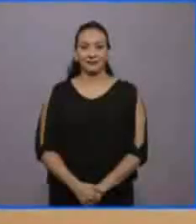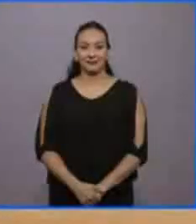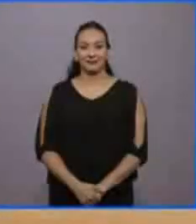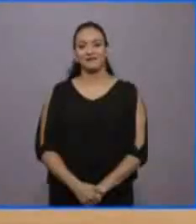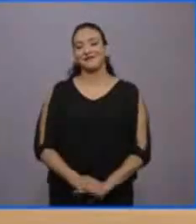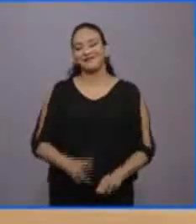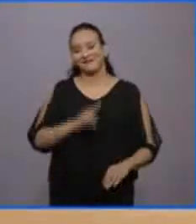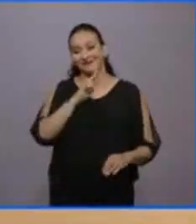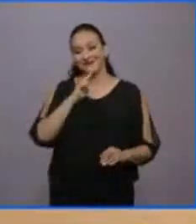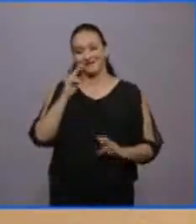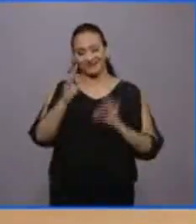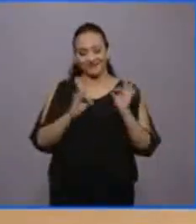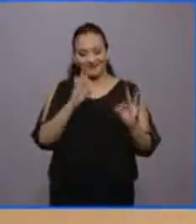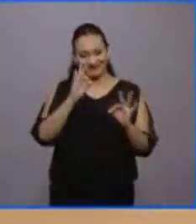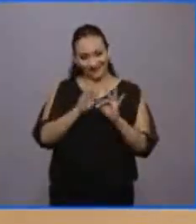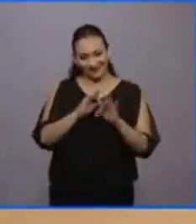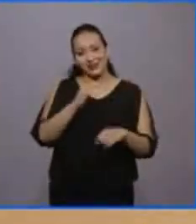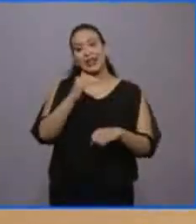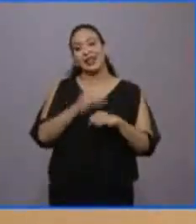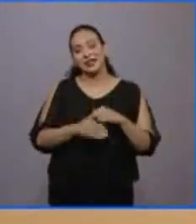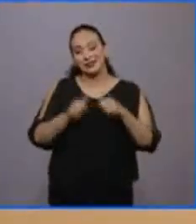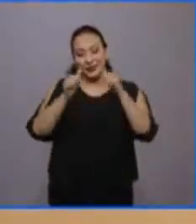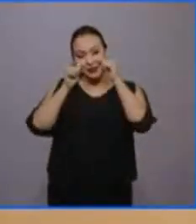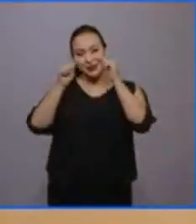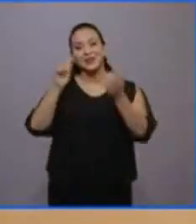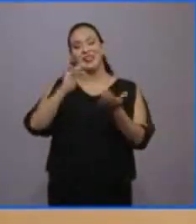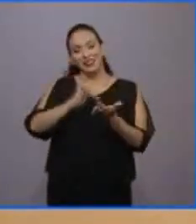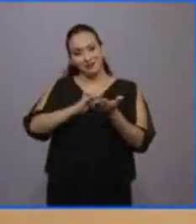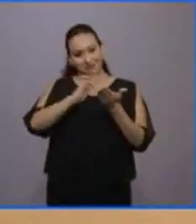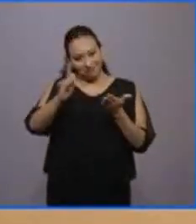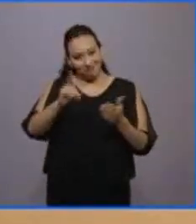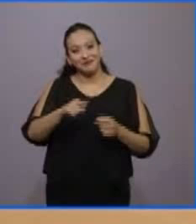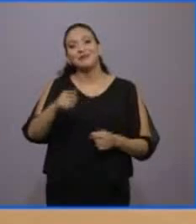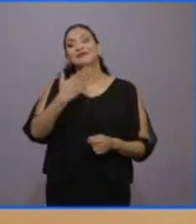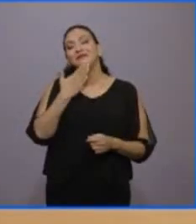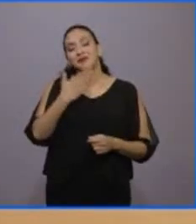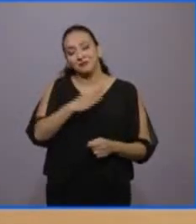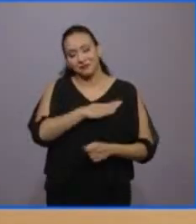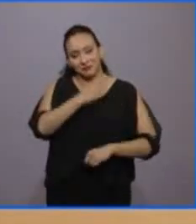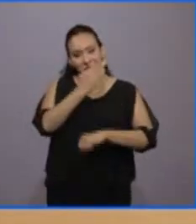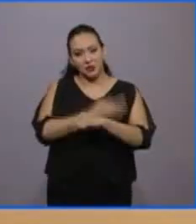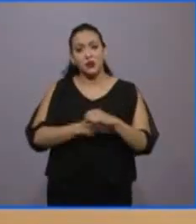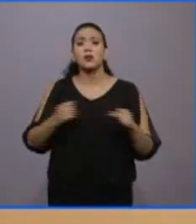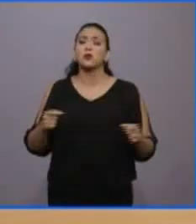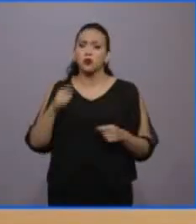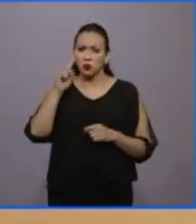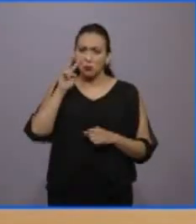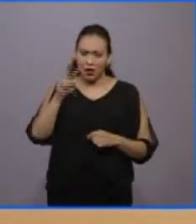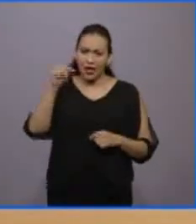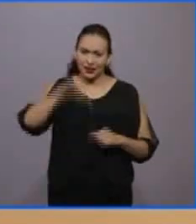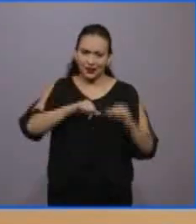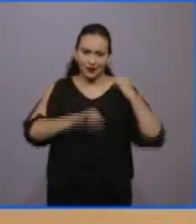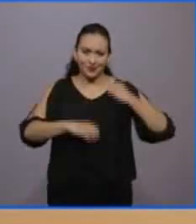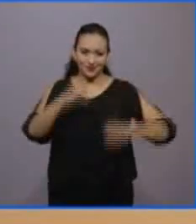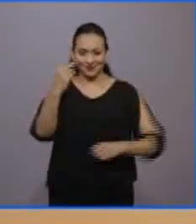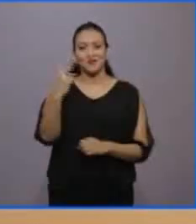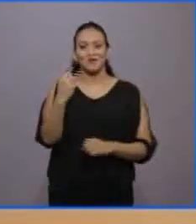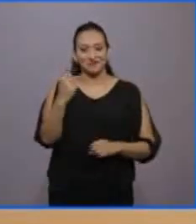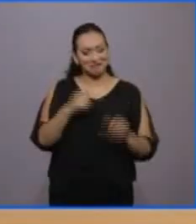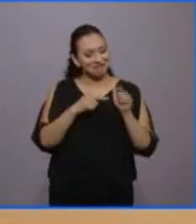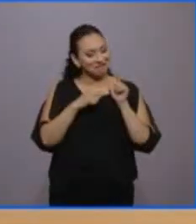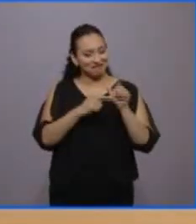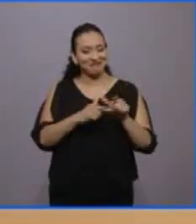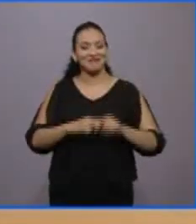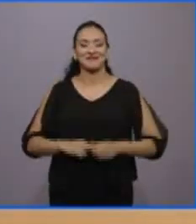Es así como llegamos al final de este espacio de noticias, como siempre agradeciendo su compañía e invitándole a mantenerse aquí en la señal del canal del